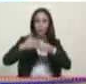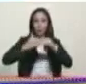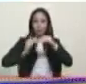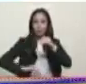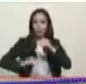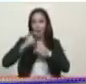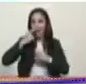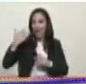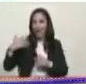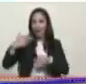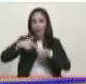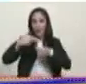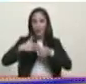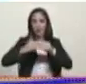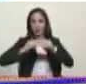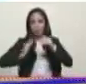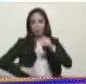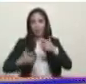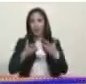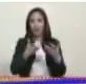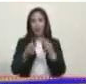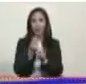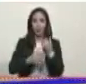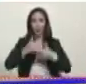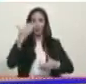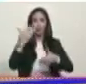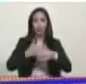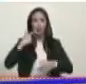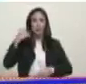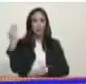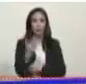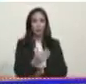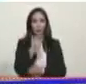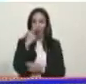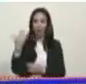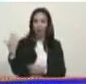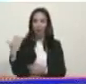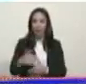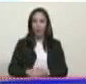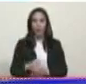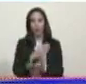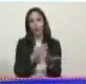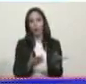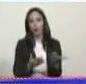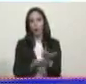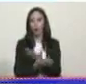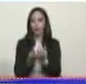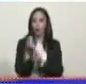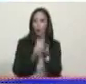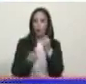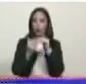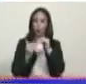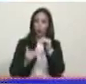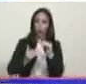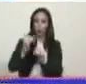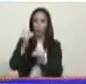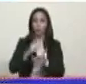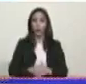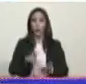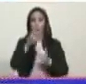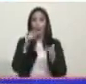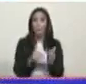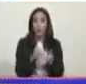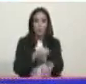3 años, con la guerra económica, las sanciones, se pasó de una inversión anual de 3